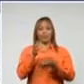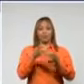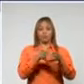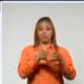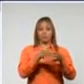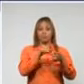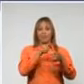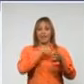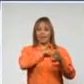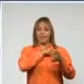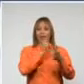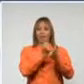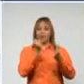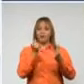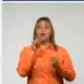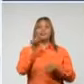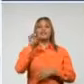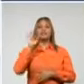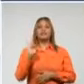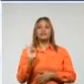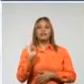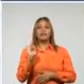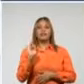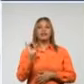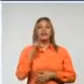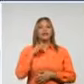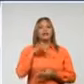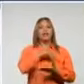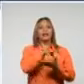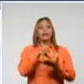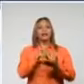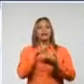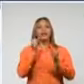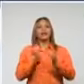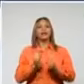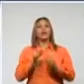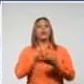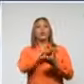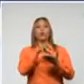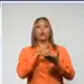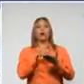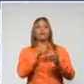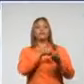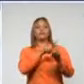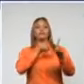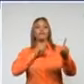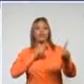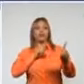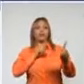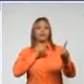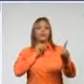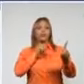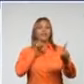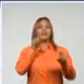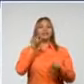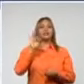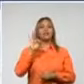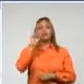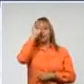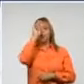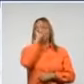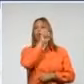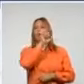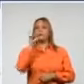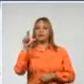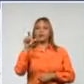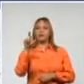ayer, 17 se encontraban en centros de aislamiento y 18 en hospitales. O